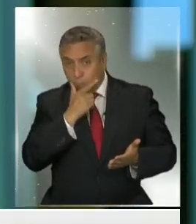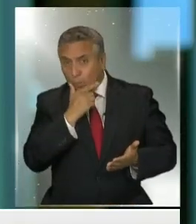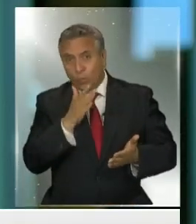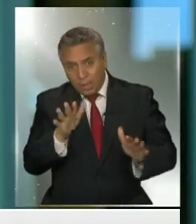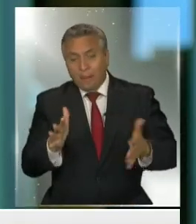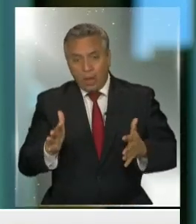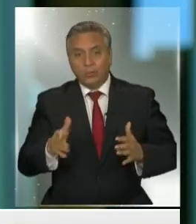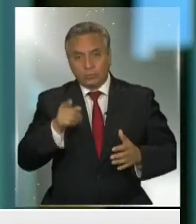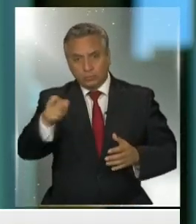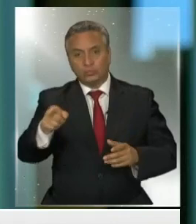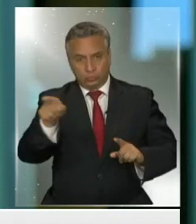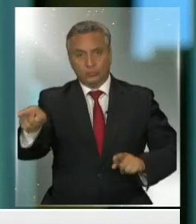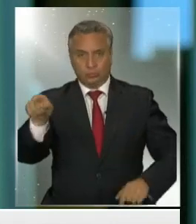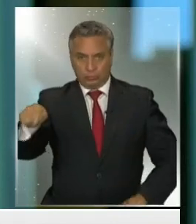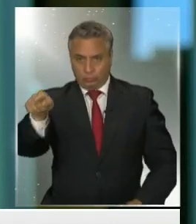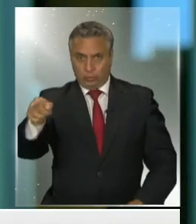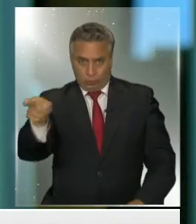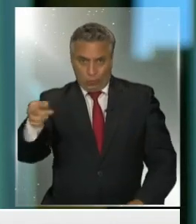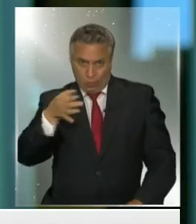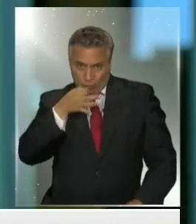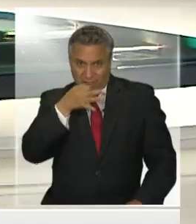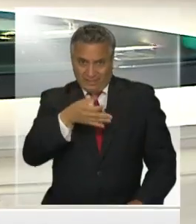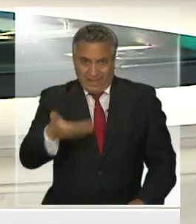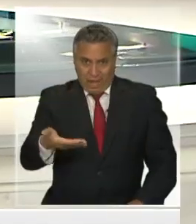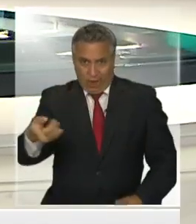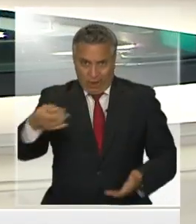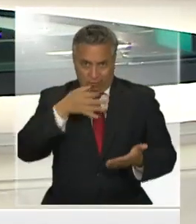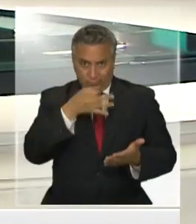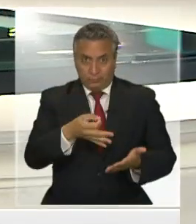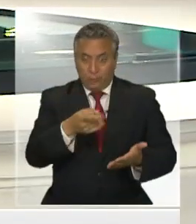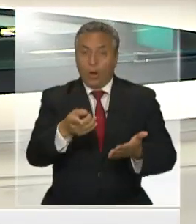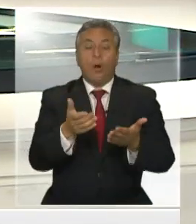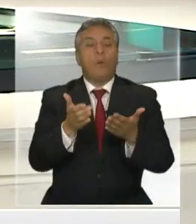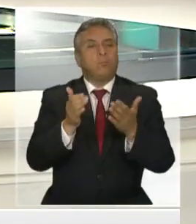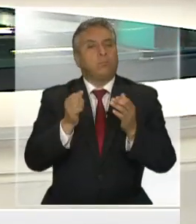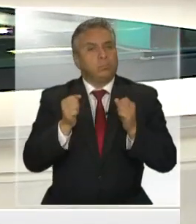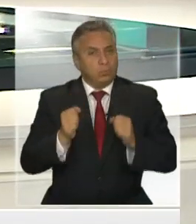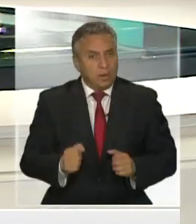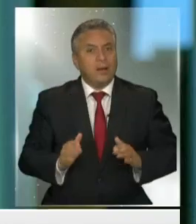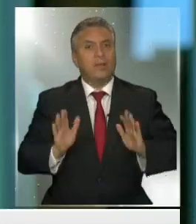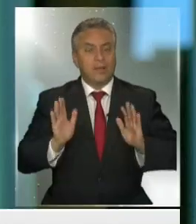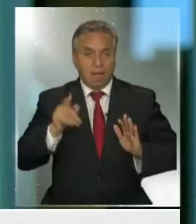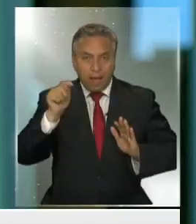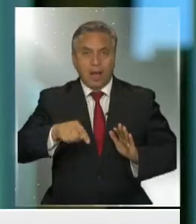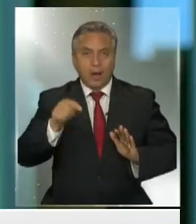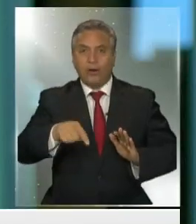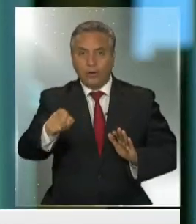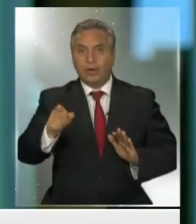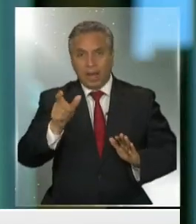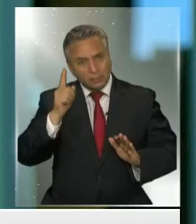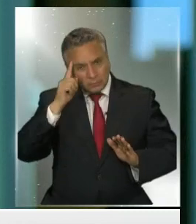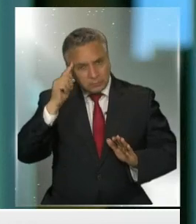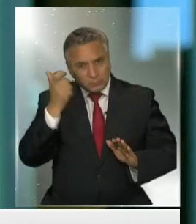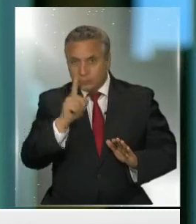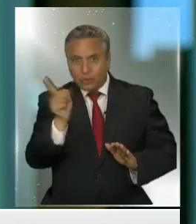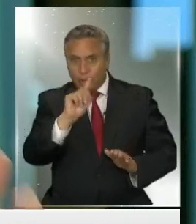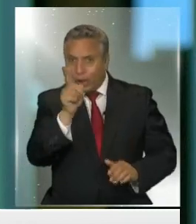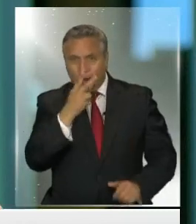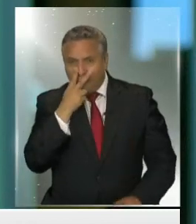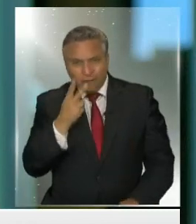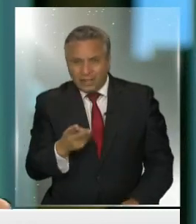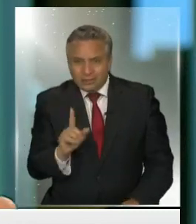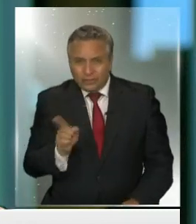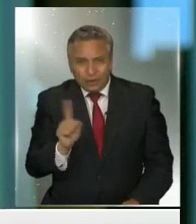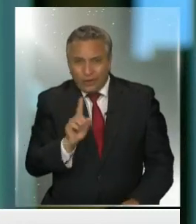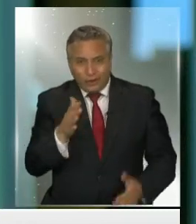recogiendo la clínica que usted está haciendo puede haber efectivamente iniciativas que el gobierno no está viendo para salir a sacar adelante